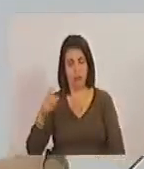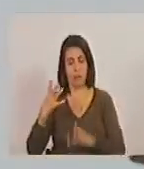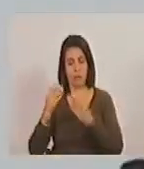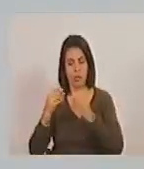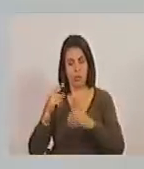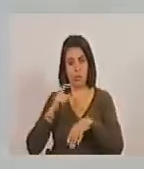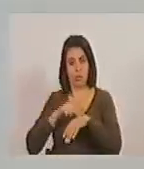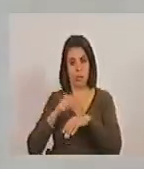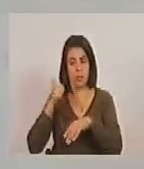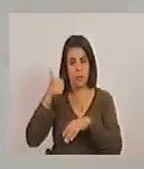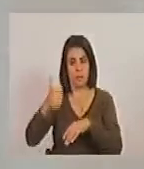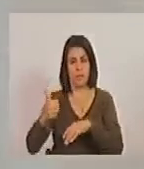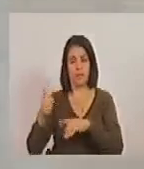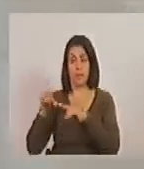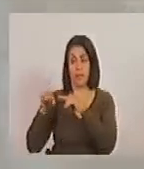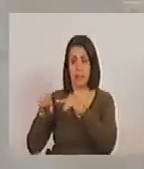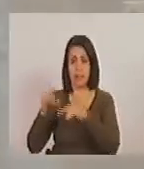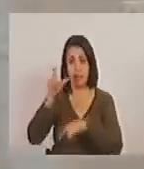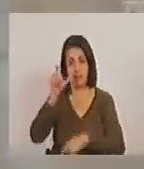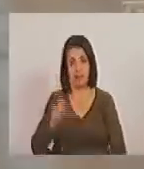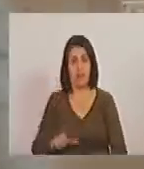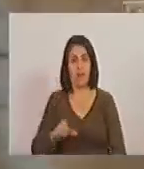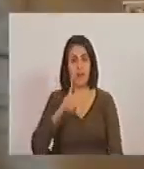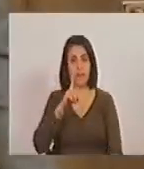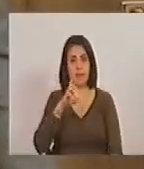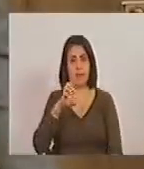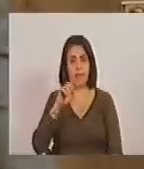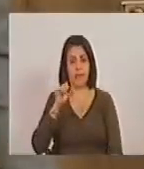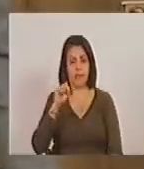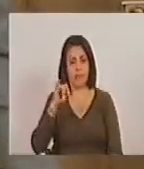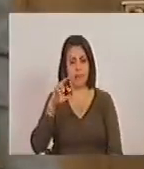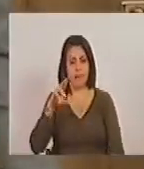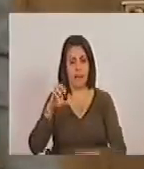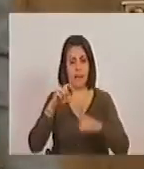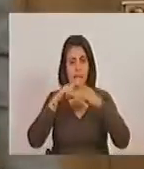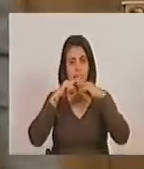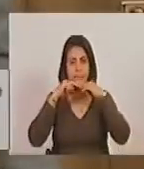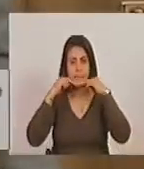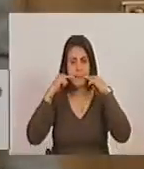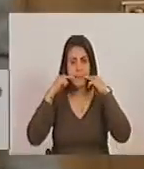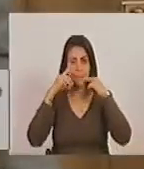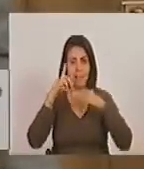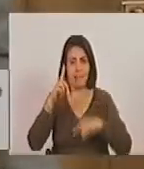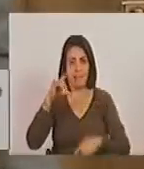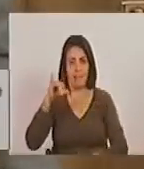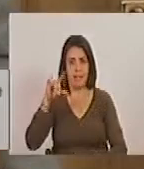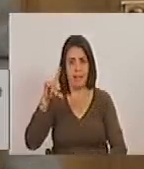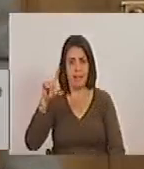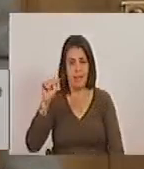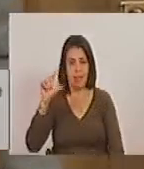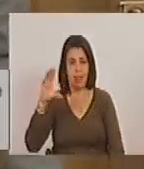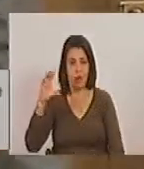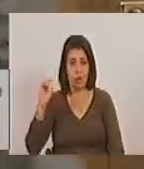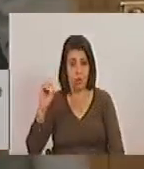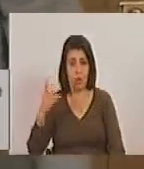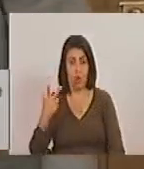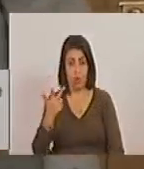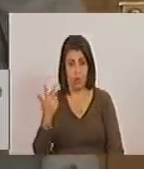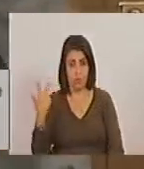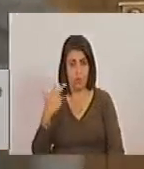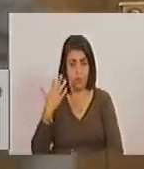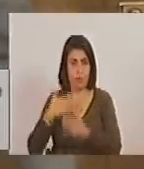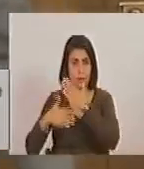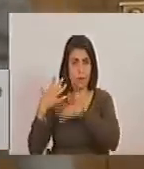que me iba a ganar la sonrisa, es decir, es Santos Amaral y Hidalgo Bolívar cuando lo dijera, porque nosotros fuimos, antes que